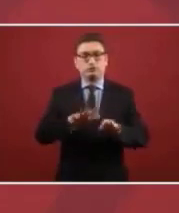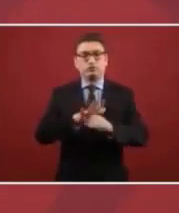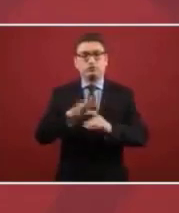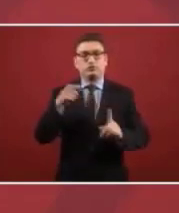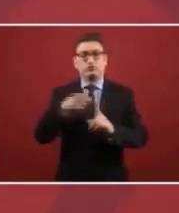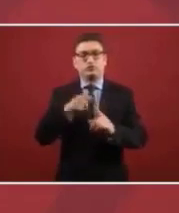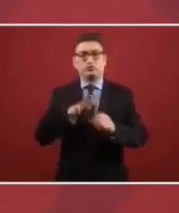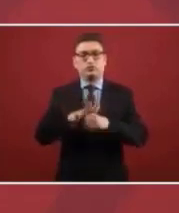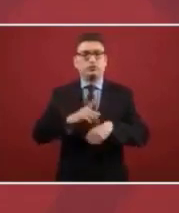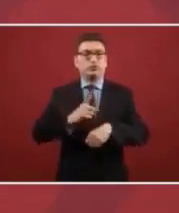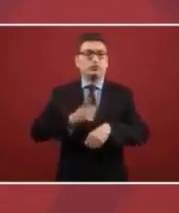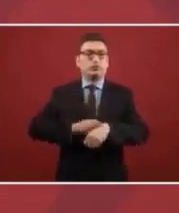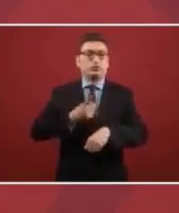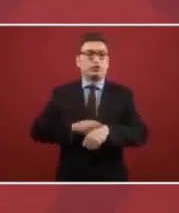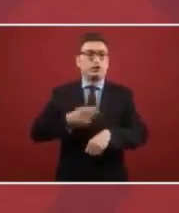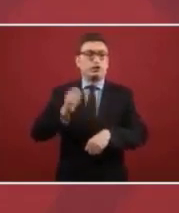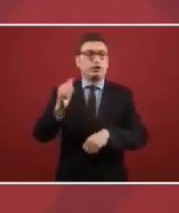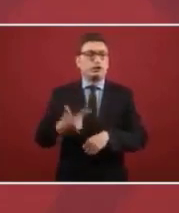enfermedades